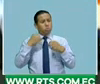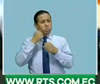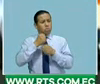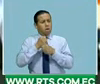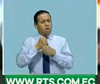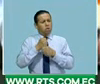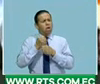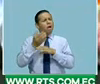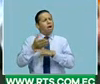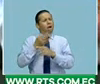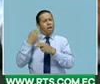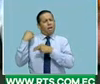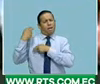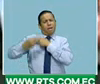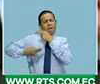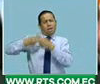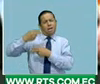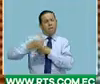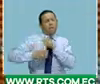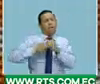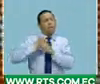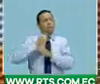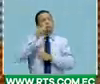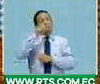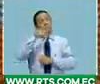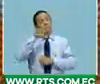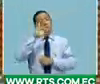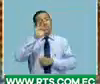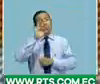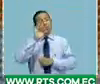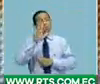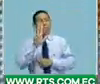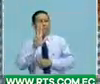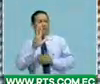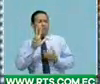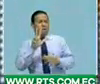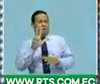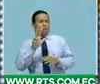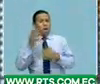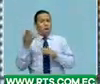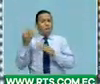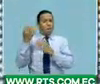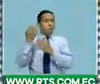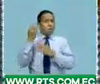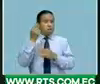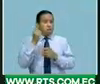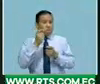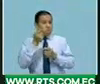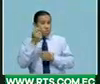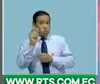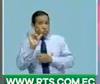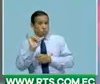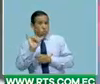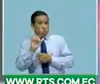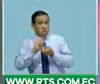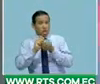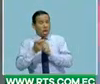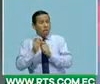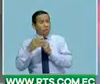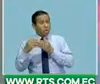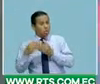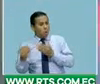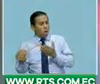año 1983. Pero con la crisis de la dolarización, estos desaparecieron y se convirtieron en $3. Mi